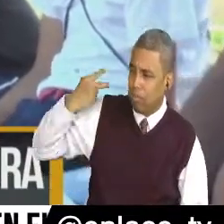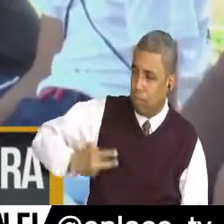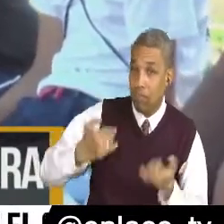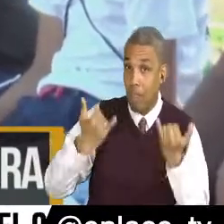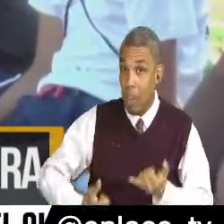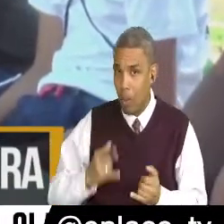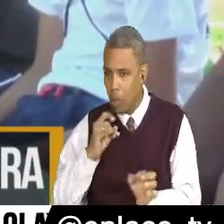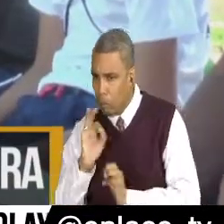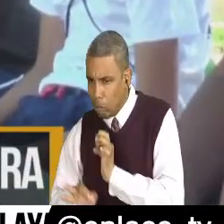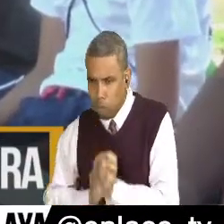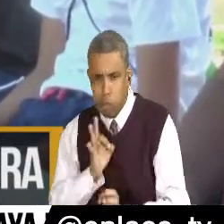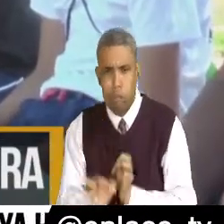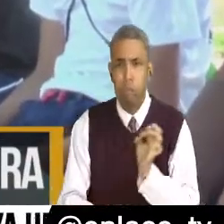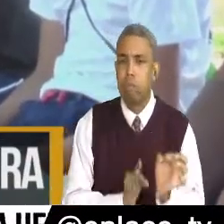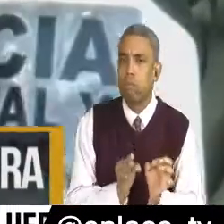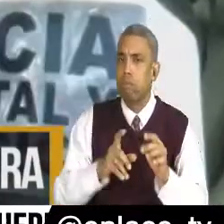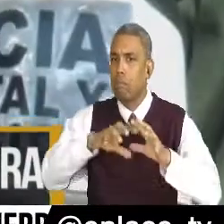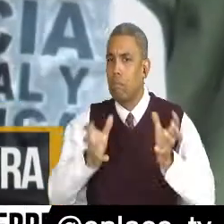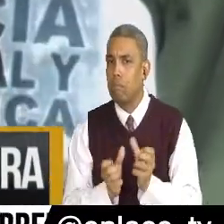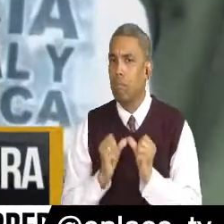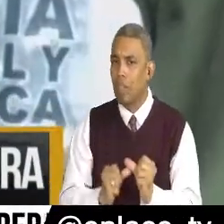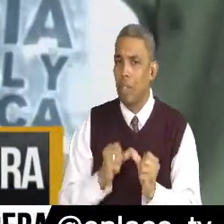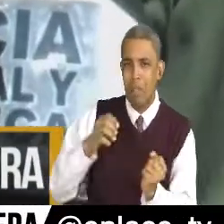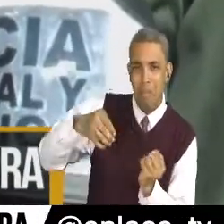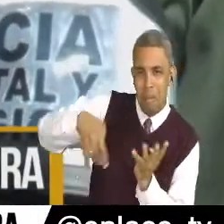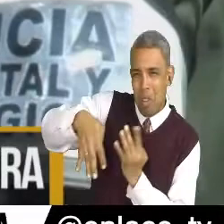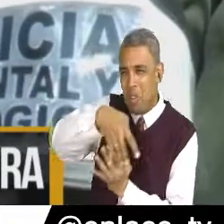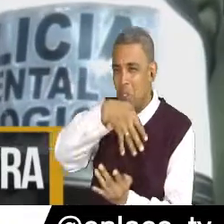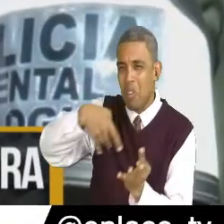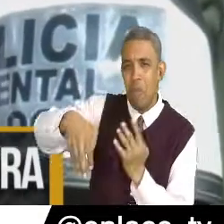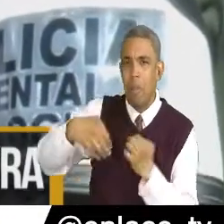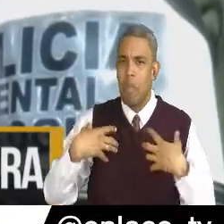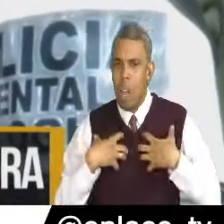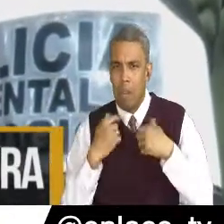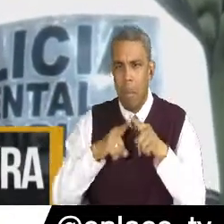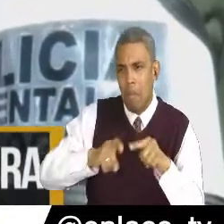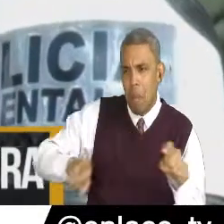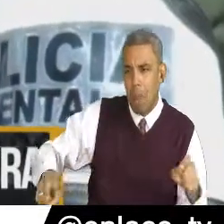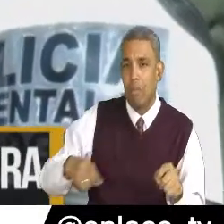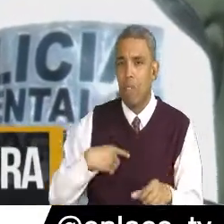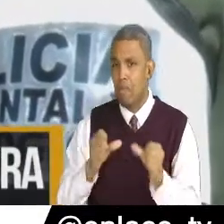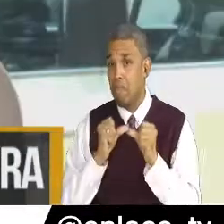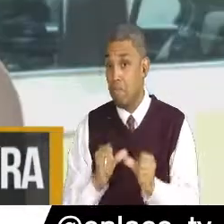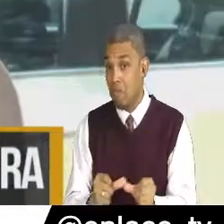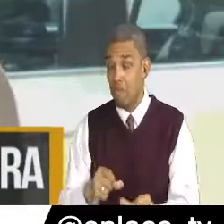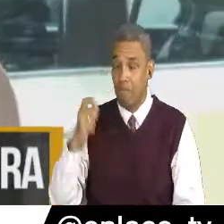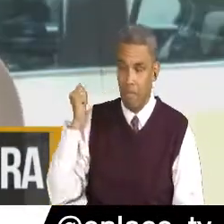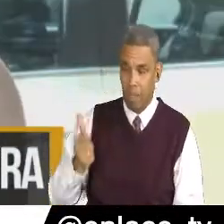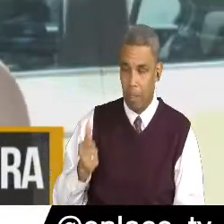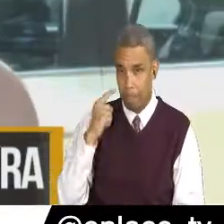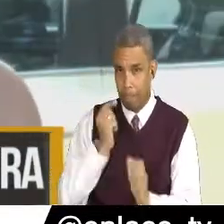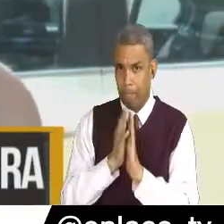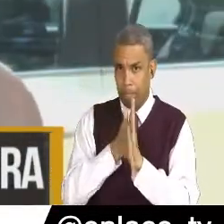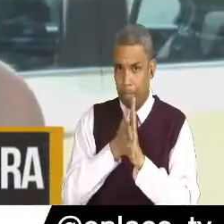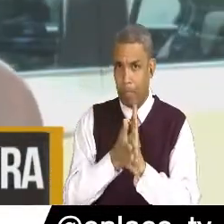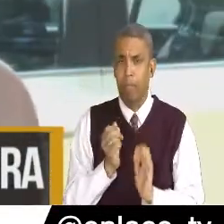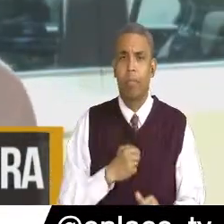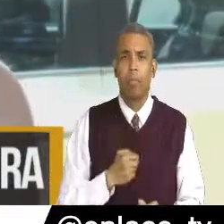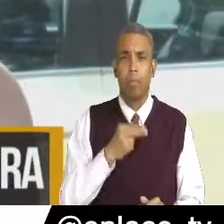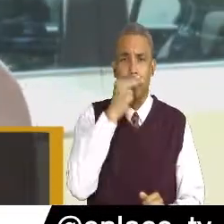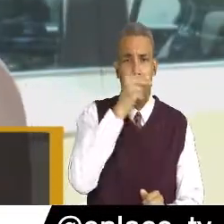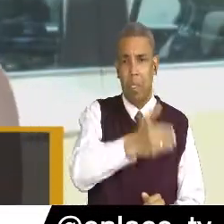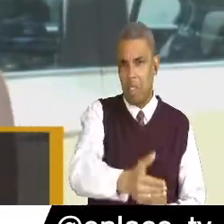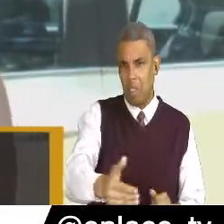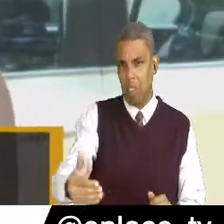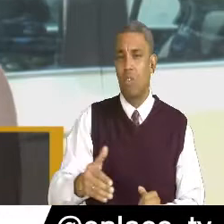la interdependencia entre los ecosistemas y los seres vivos que lo habitamos. Buena, muy para los niños, sí,